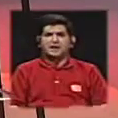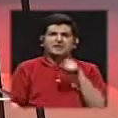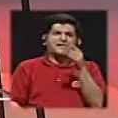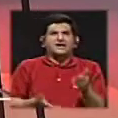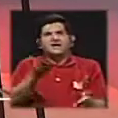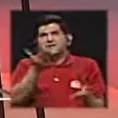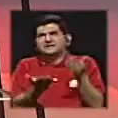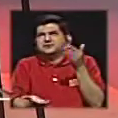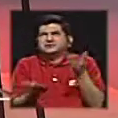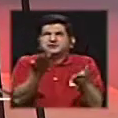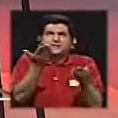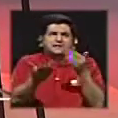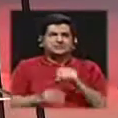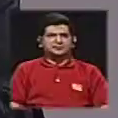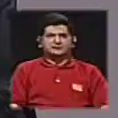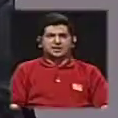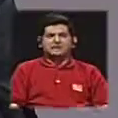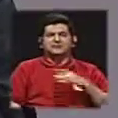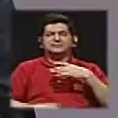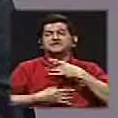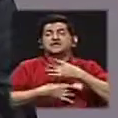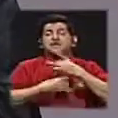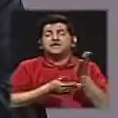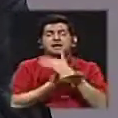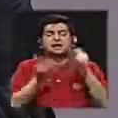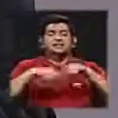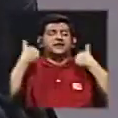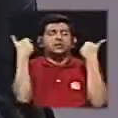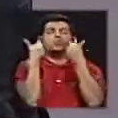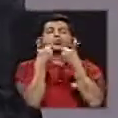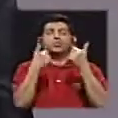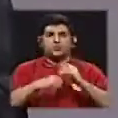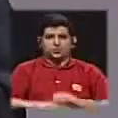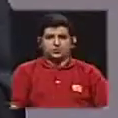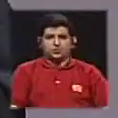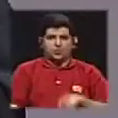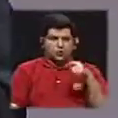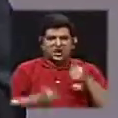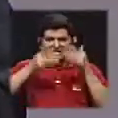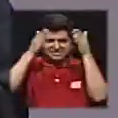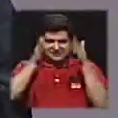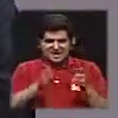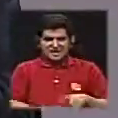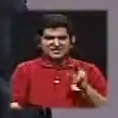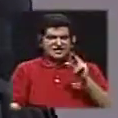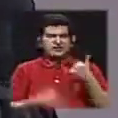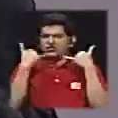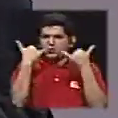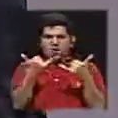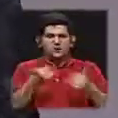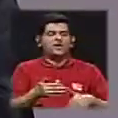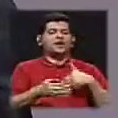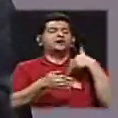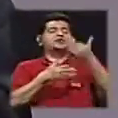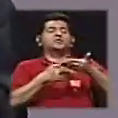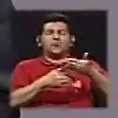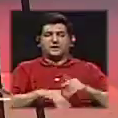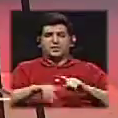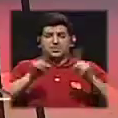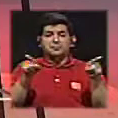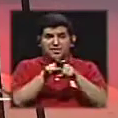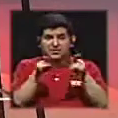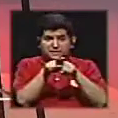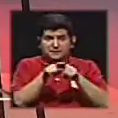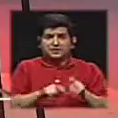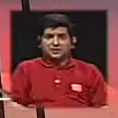digamos, esa intención de algunos grupos de que esta candidatura no fuera para ahora, sino para más adelante, pero además que